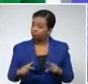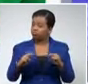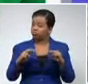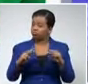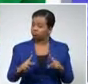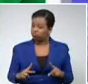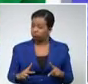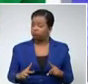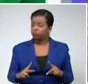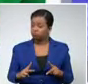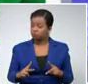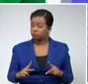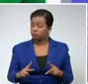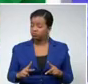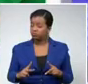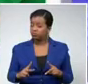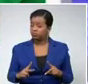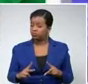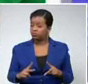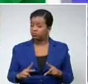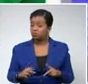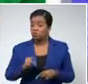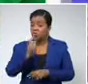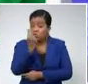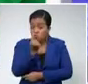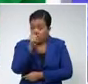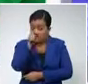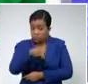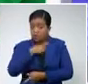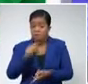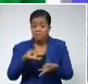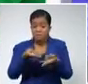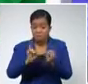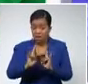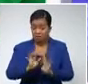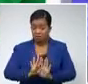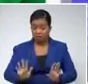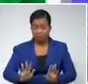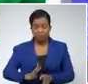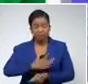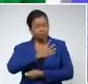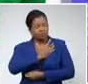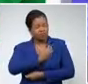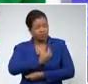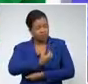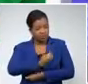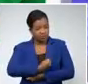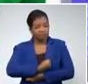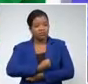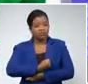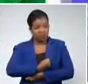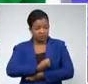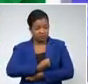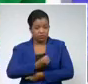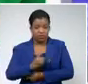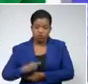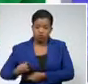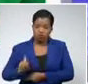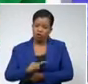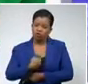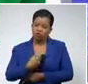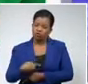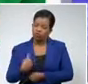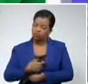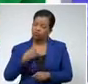por lo que representa un fallecido en Cuba, en cualquier lugar del mundo, vaya, pero de todas formas para nosotros, para el trabajo que se